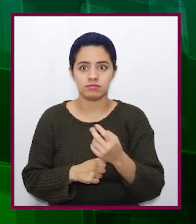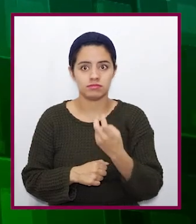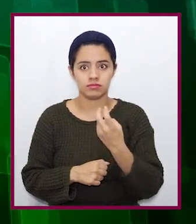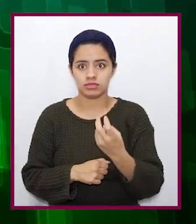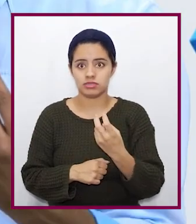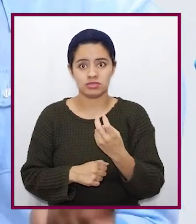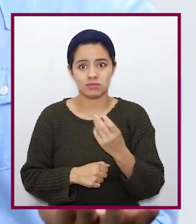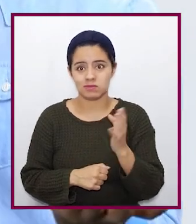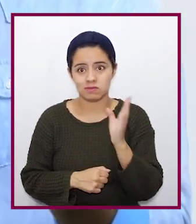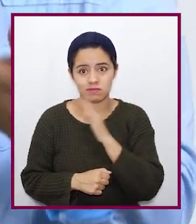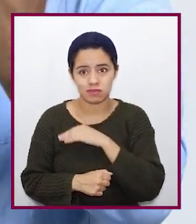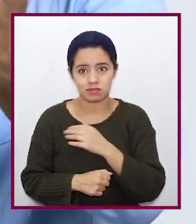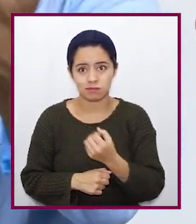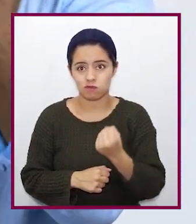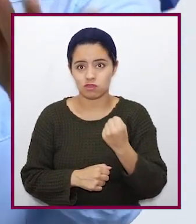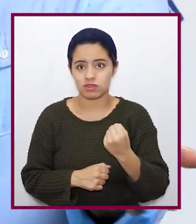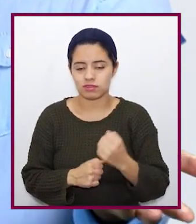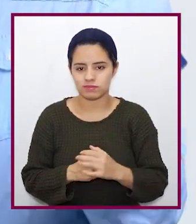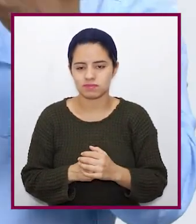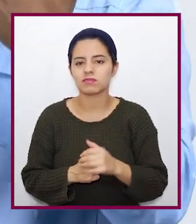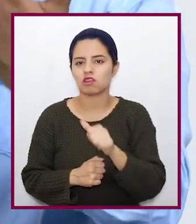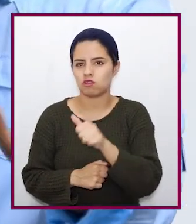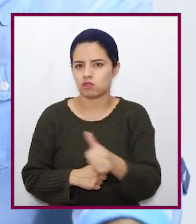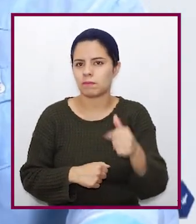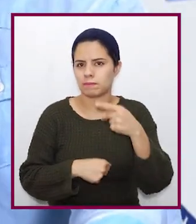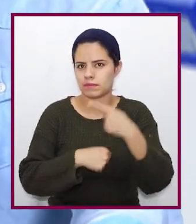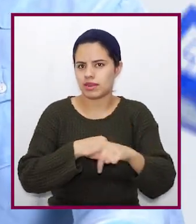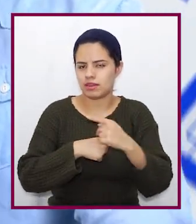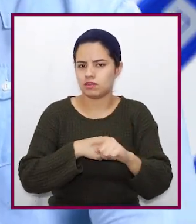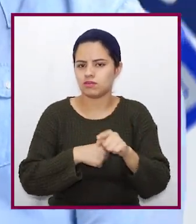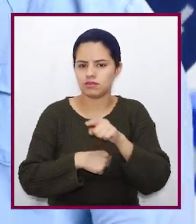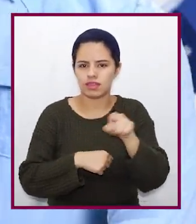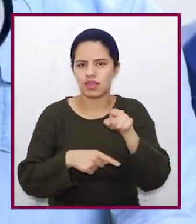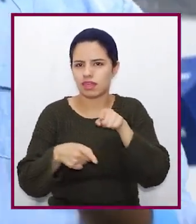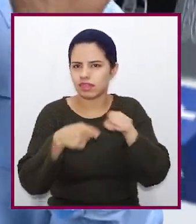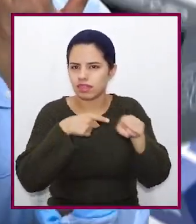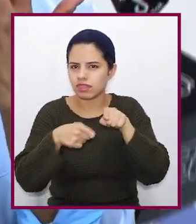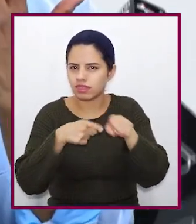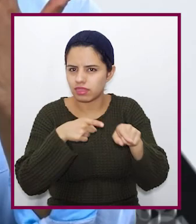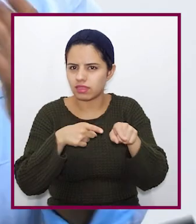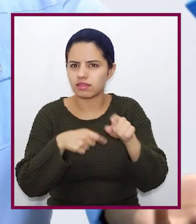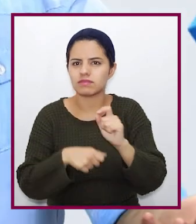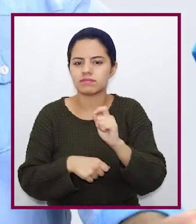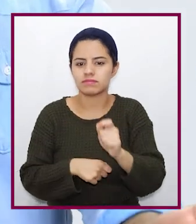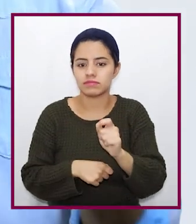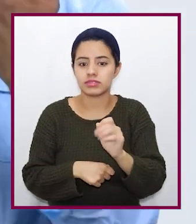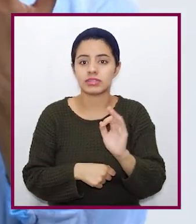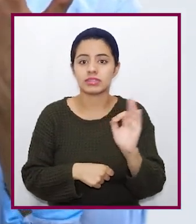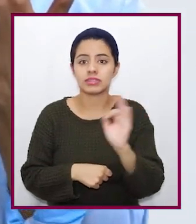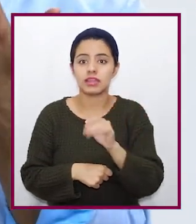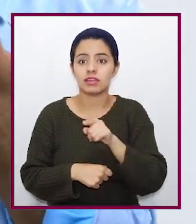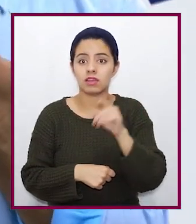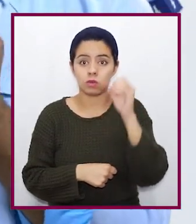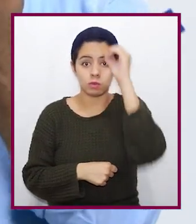muy fuerte. Otro peligro que trae el linchamiento digital es la censura que puede ser